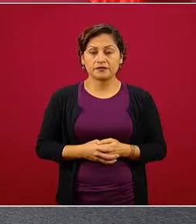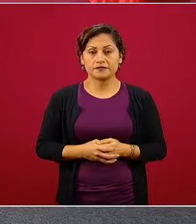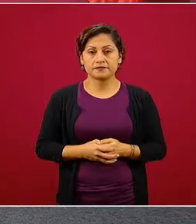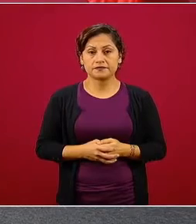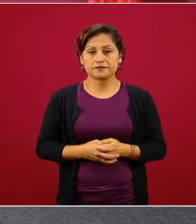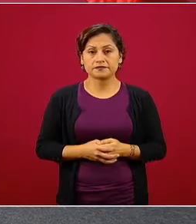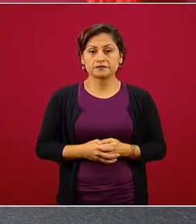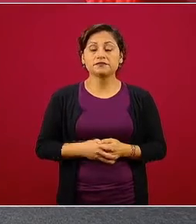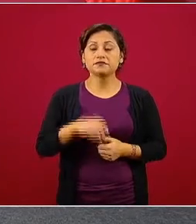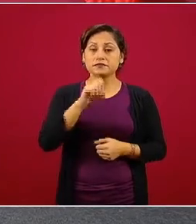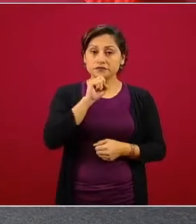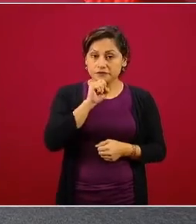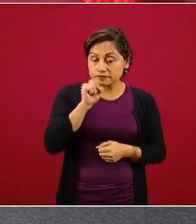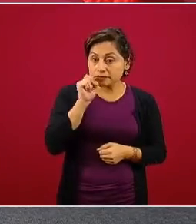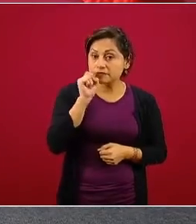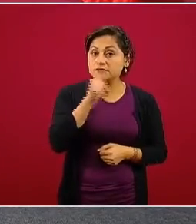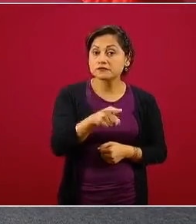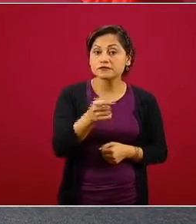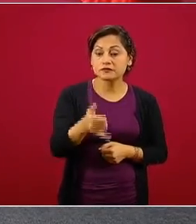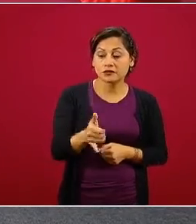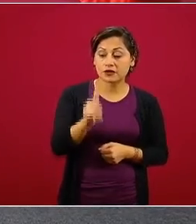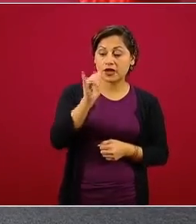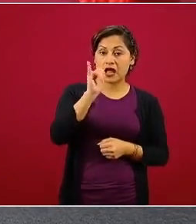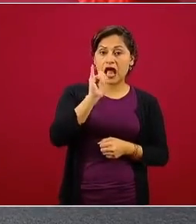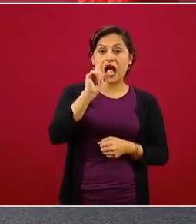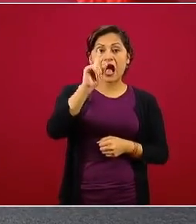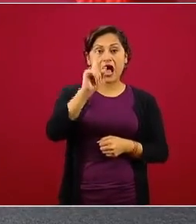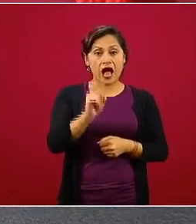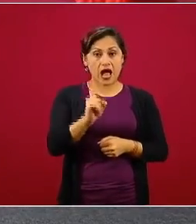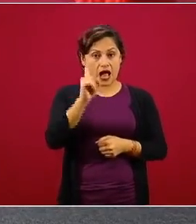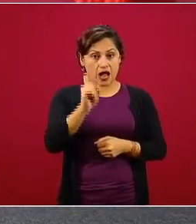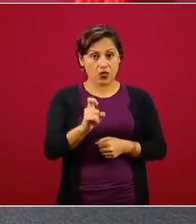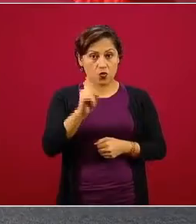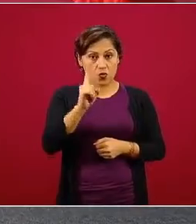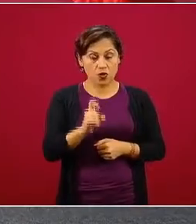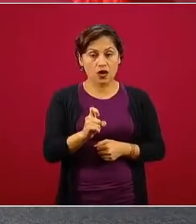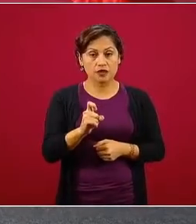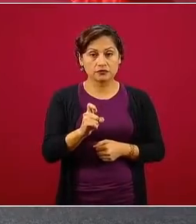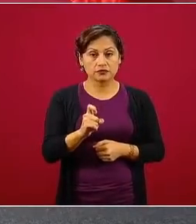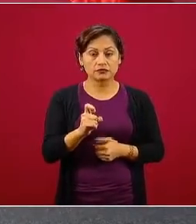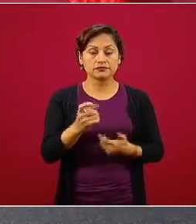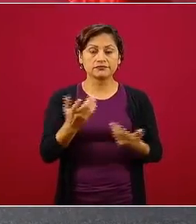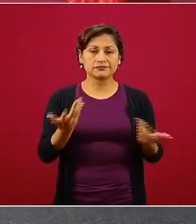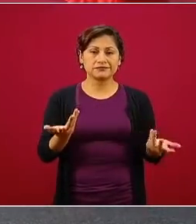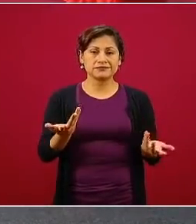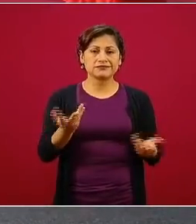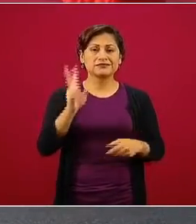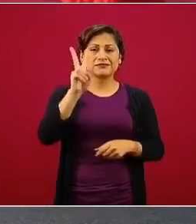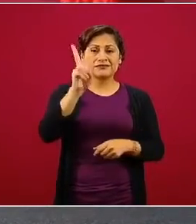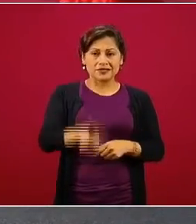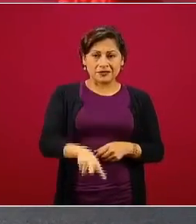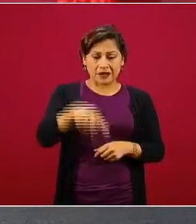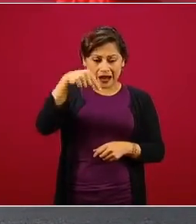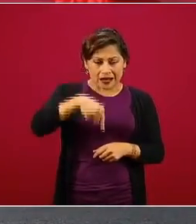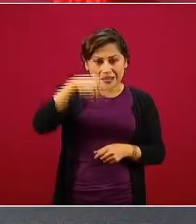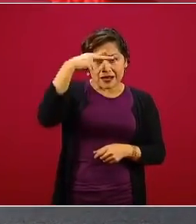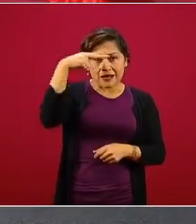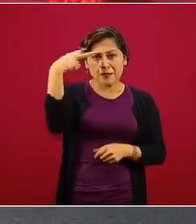ingerimos de aguas en un país con tantas frutas,